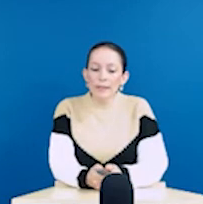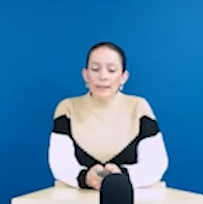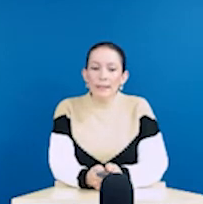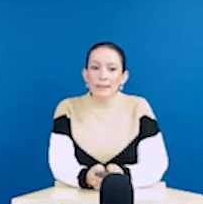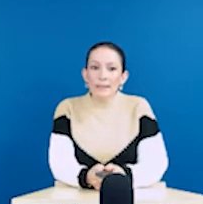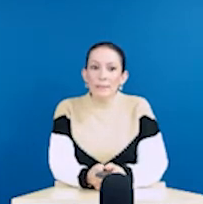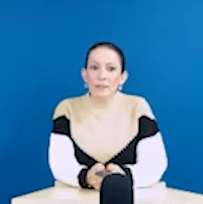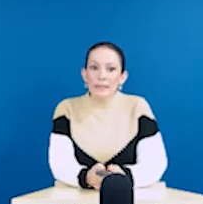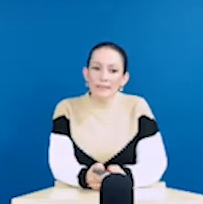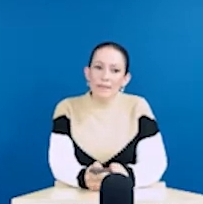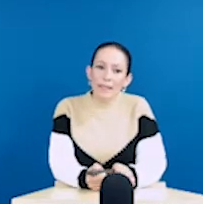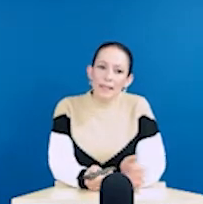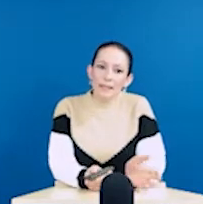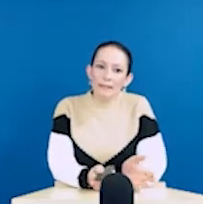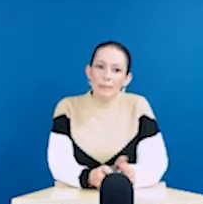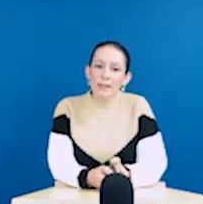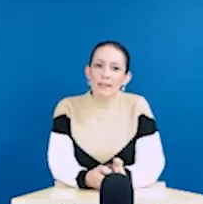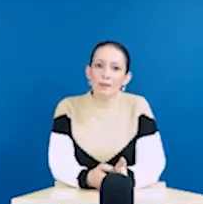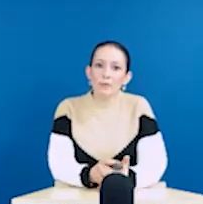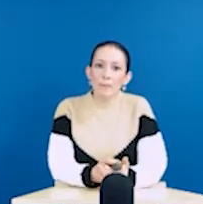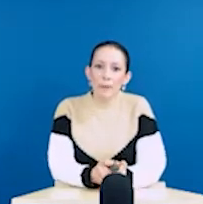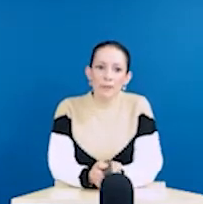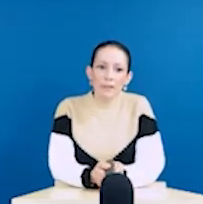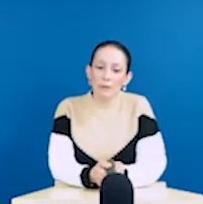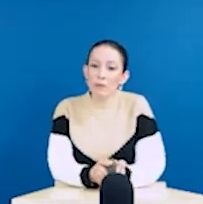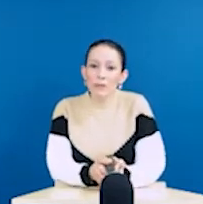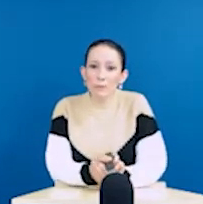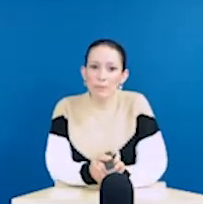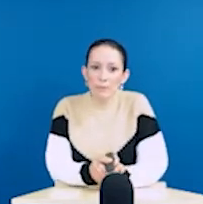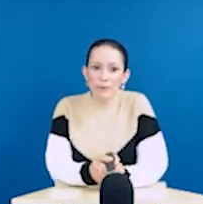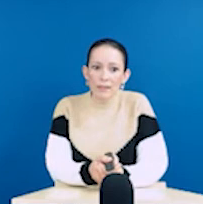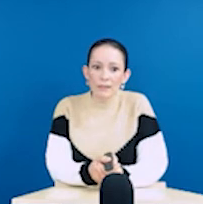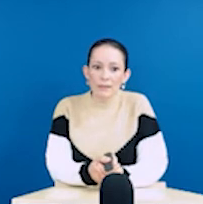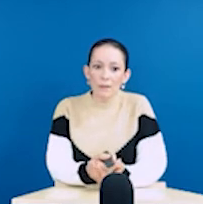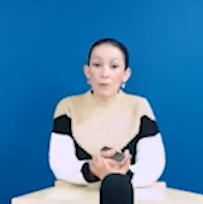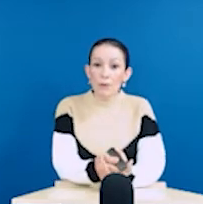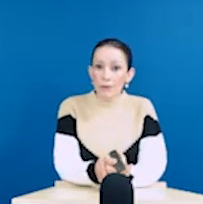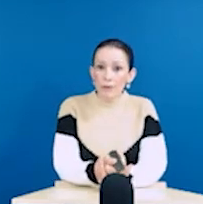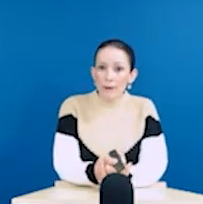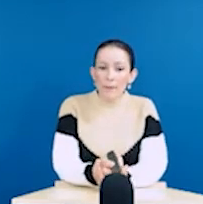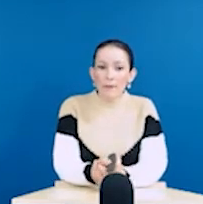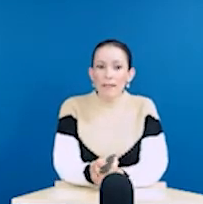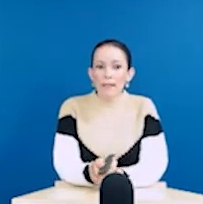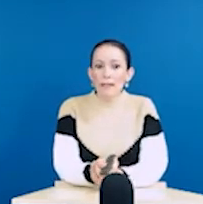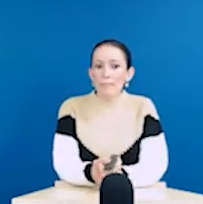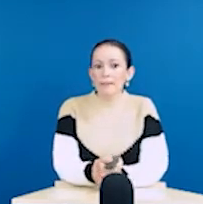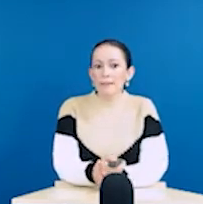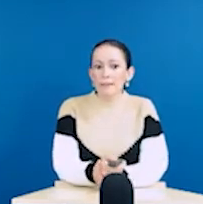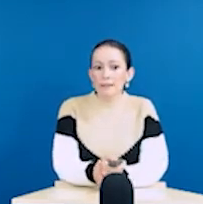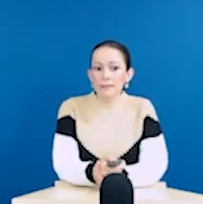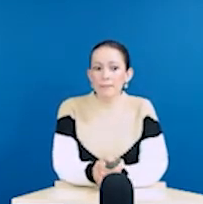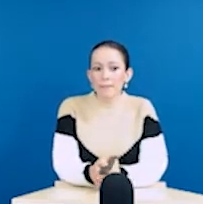pero necesitamos tener esa vigilancia porque eso nos va a permitir dos cosas súper importantes. Uno, prevenir en